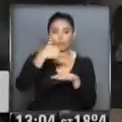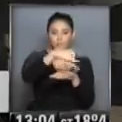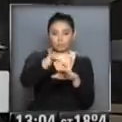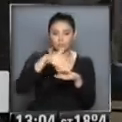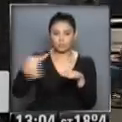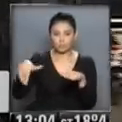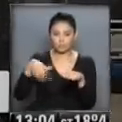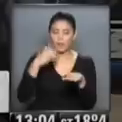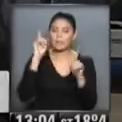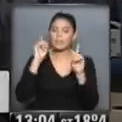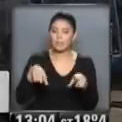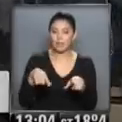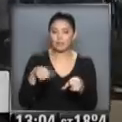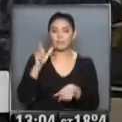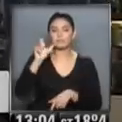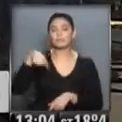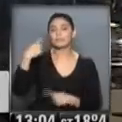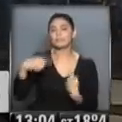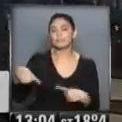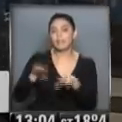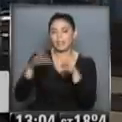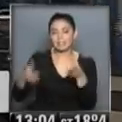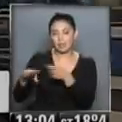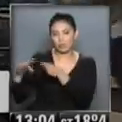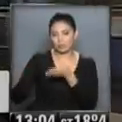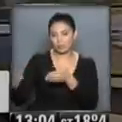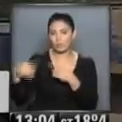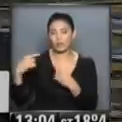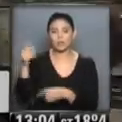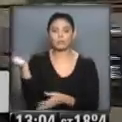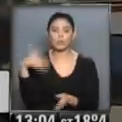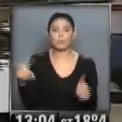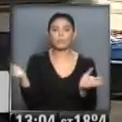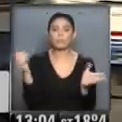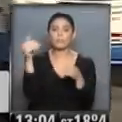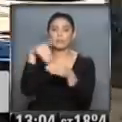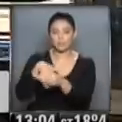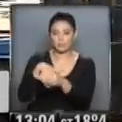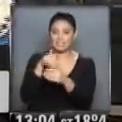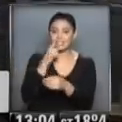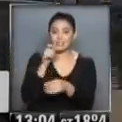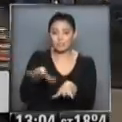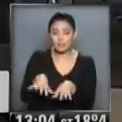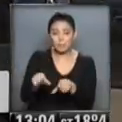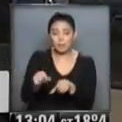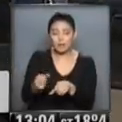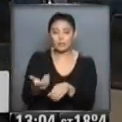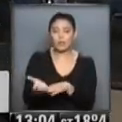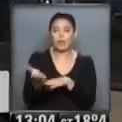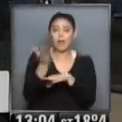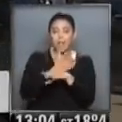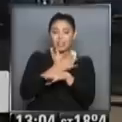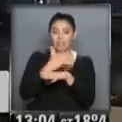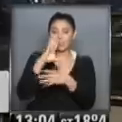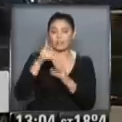y sur también tendrá la presencia de distintos escenarios para la participación de quienes vengan desde muy tempranito antes de la convocatoria